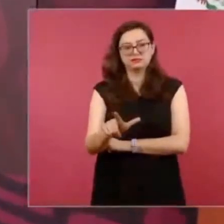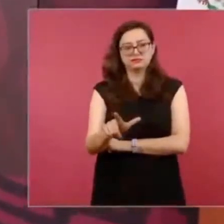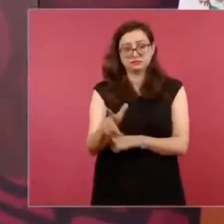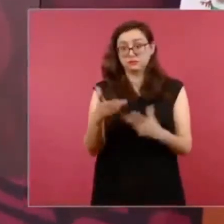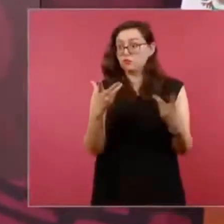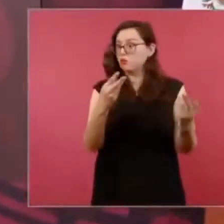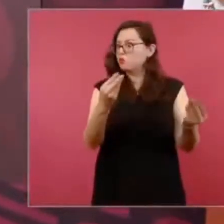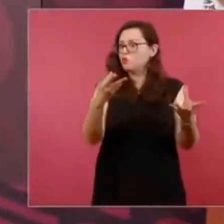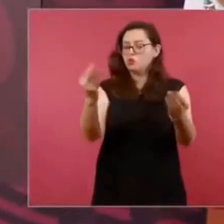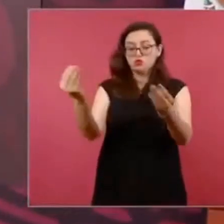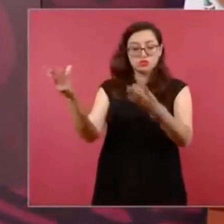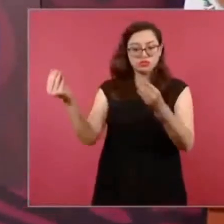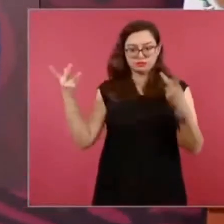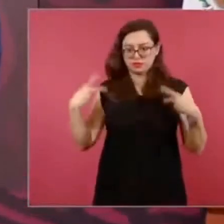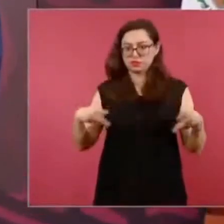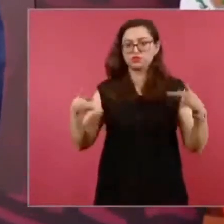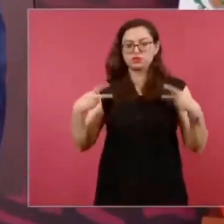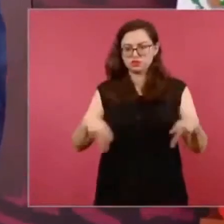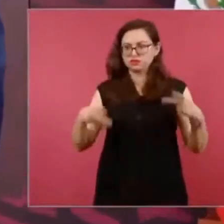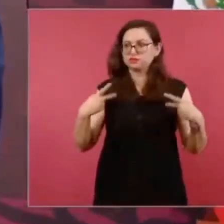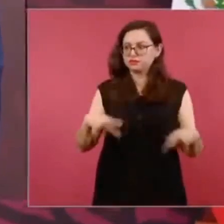Creo que escribía